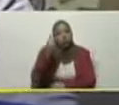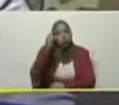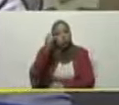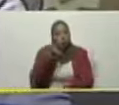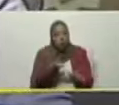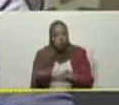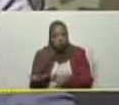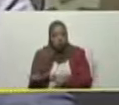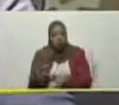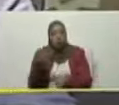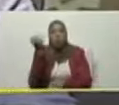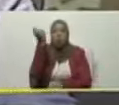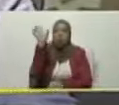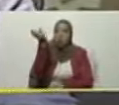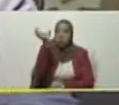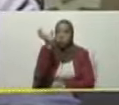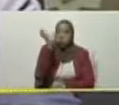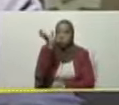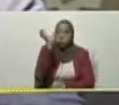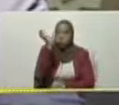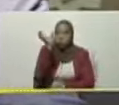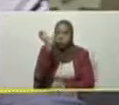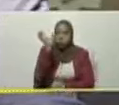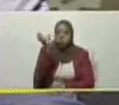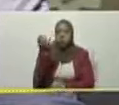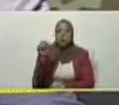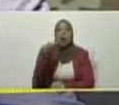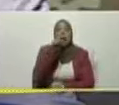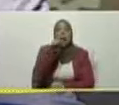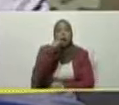100%. El agua está en recuperación.